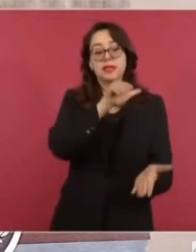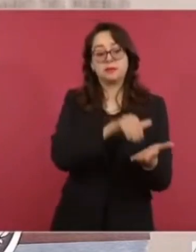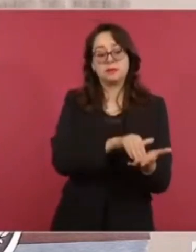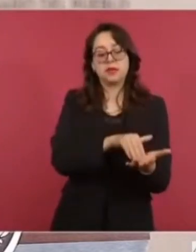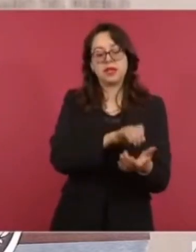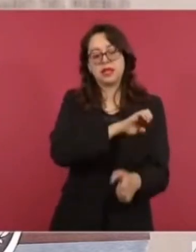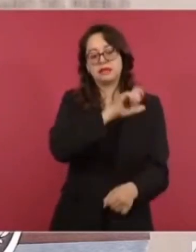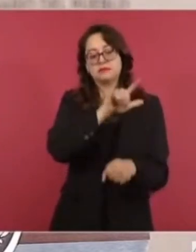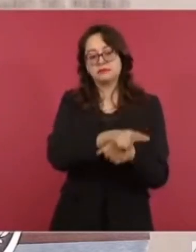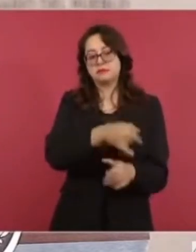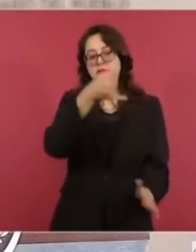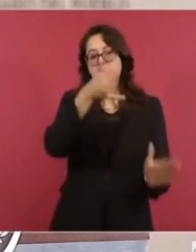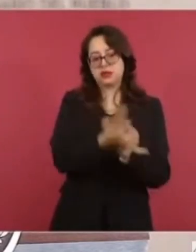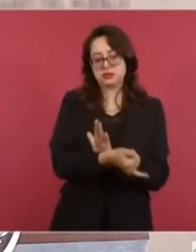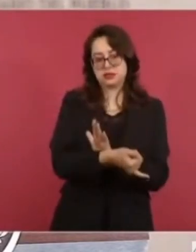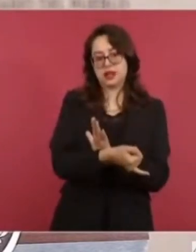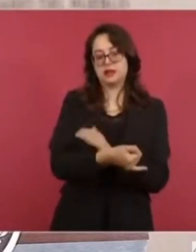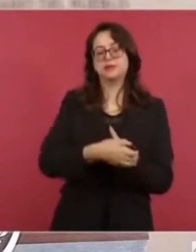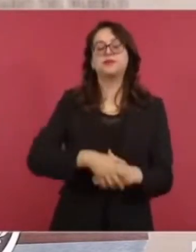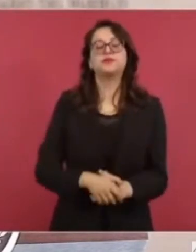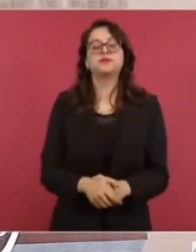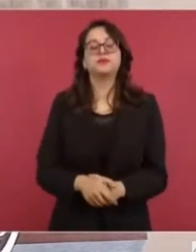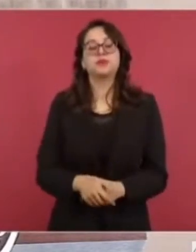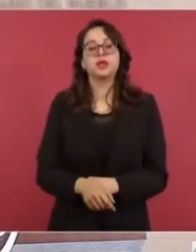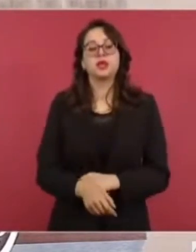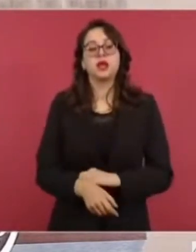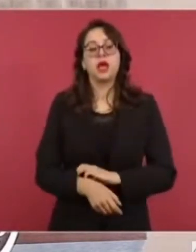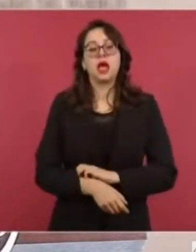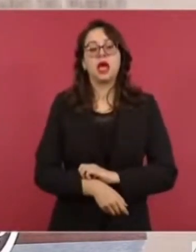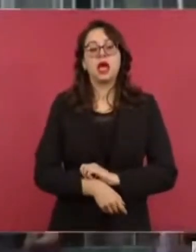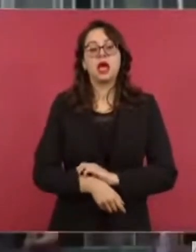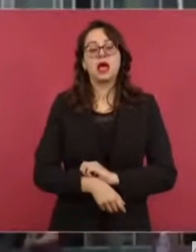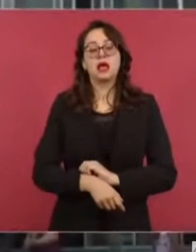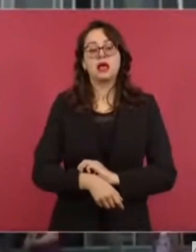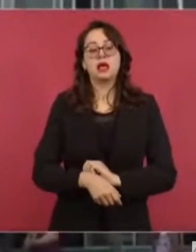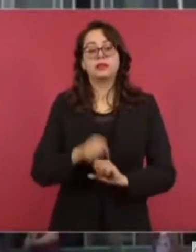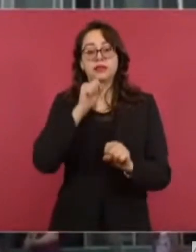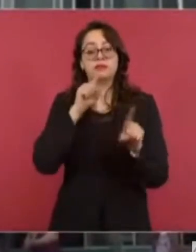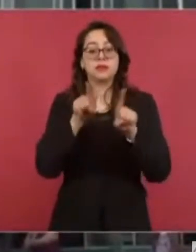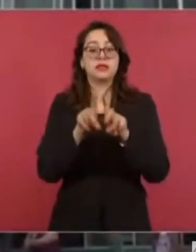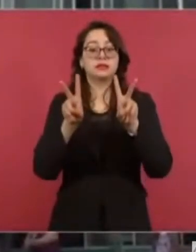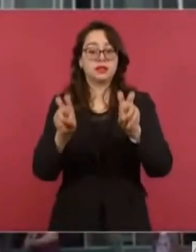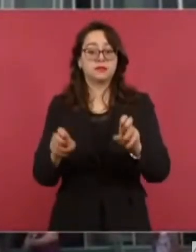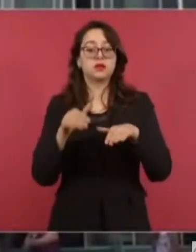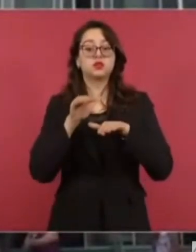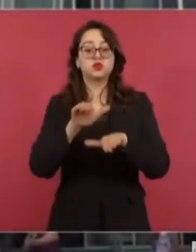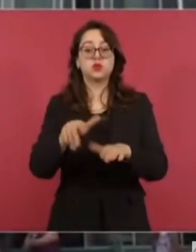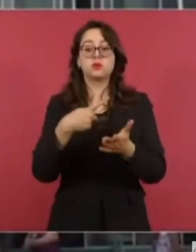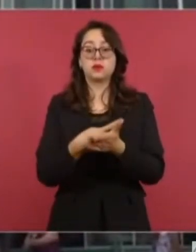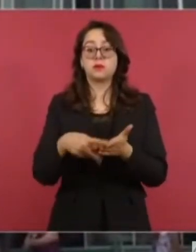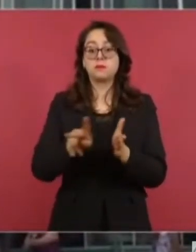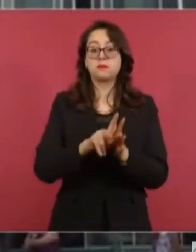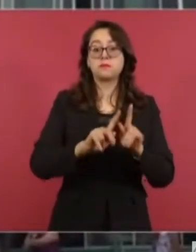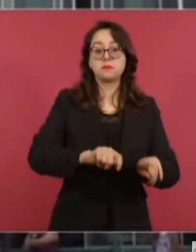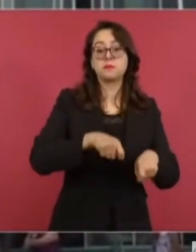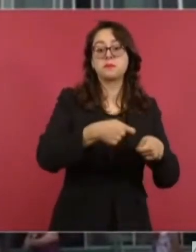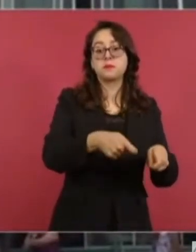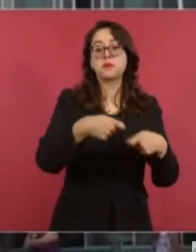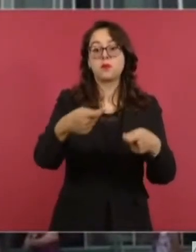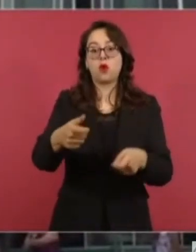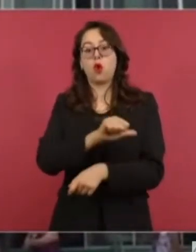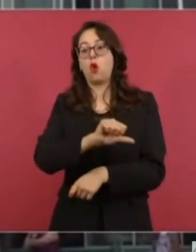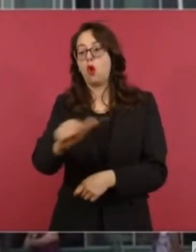27,779 son especialistas. También es importante decir que el proceso de basificación alcanza a otras áreas, a otras categorías